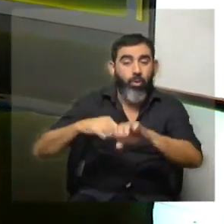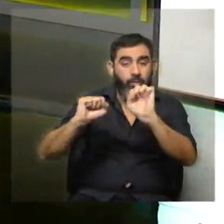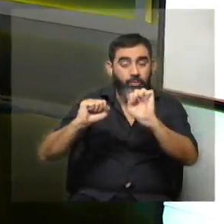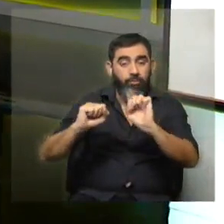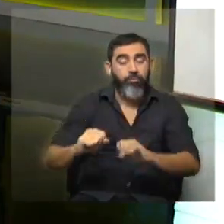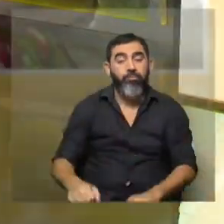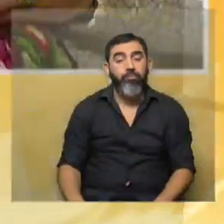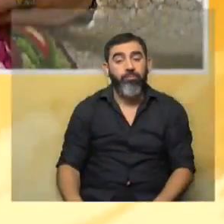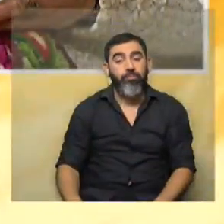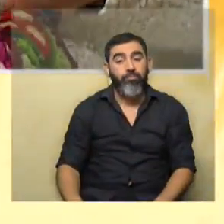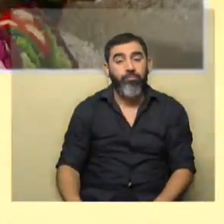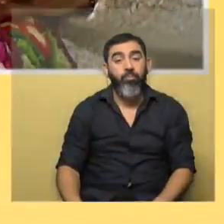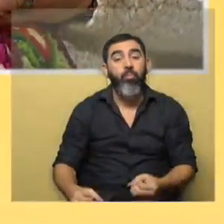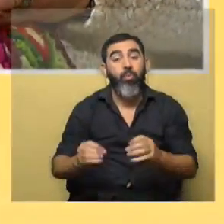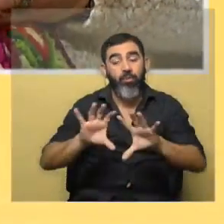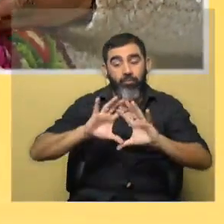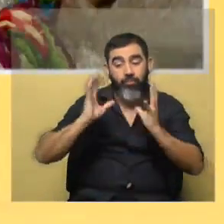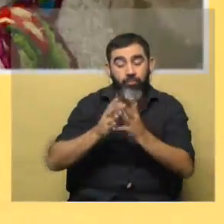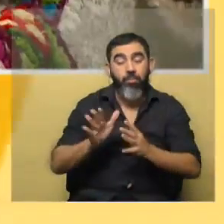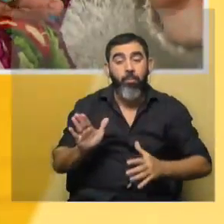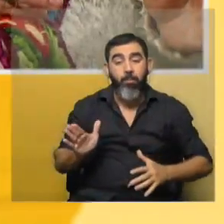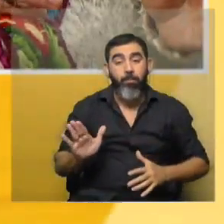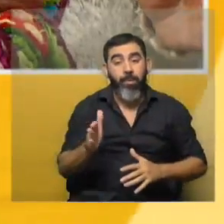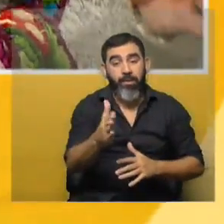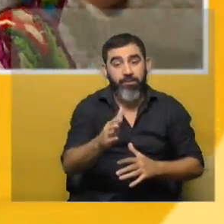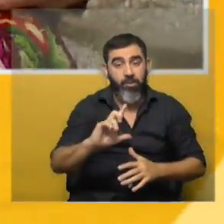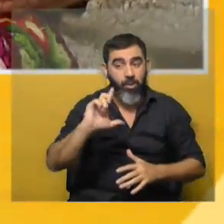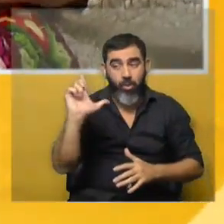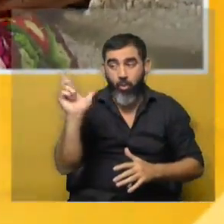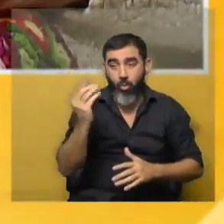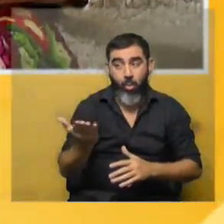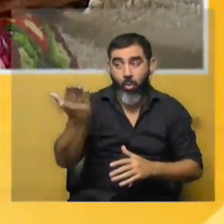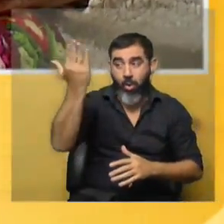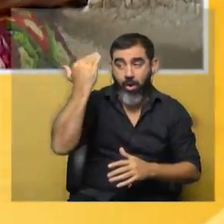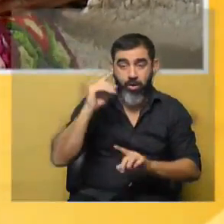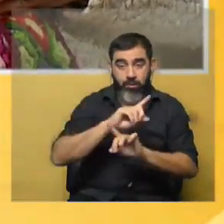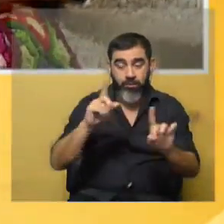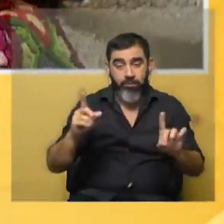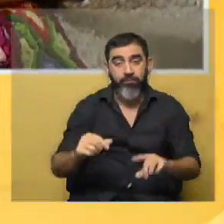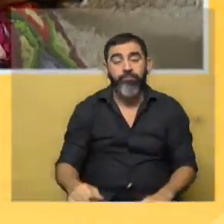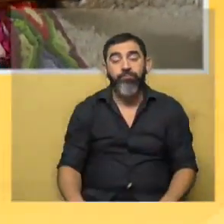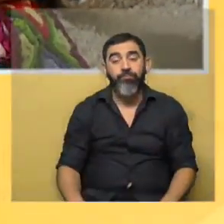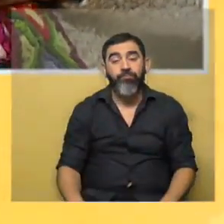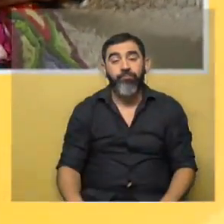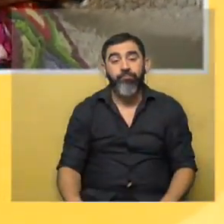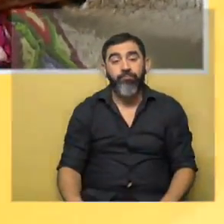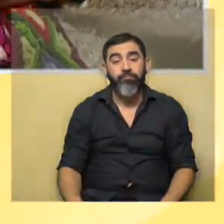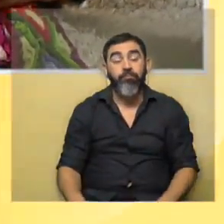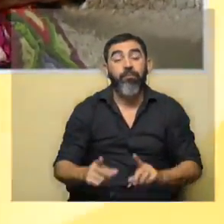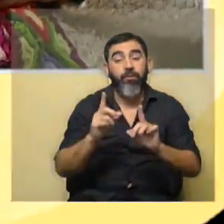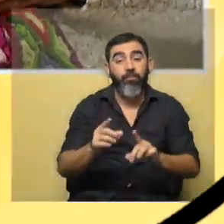Porque fíjate que dentro de las bochas hay peces que no están en la formación devónica y también